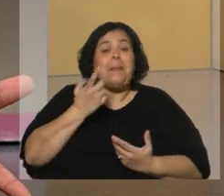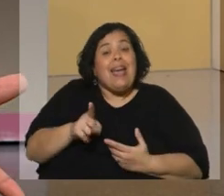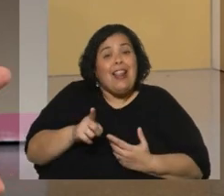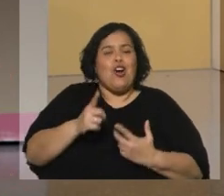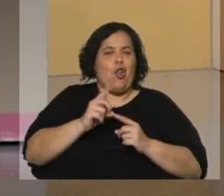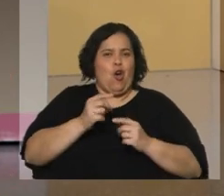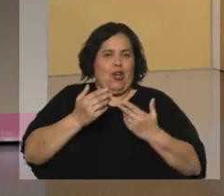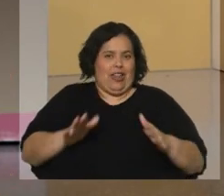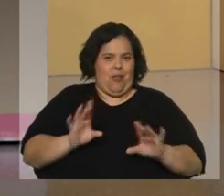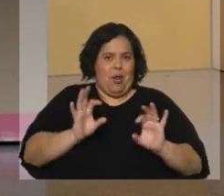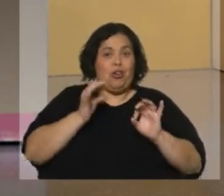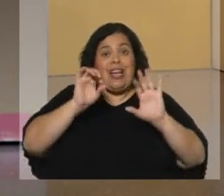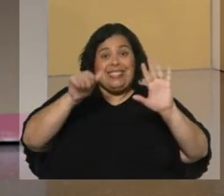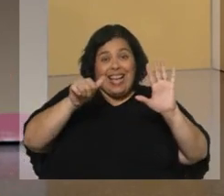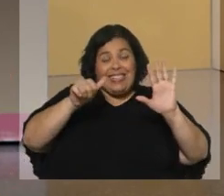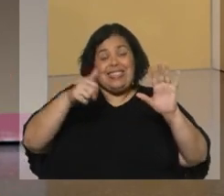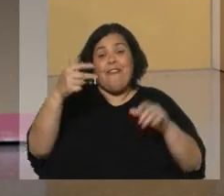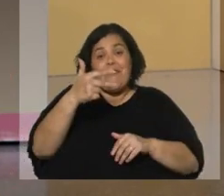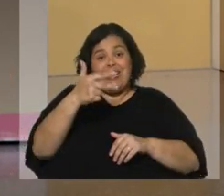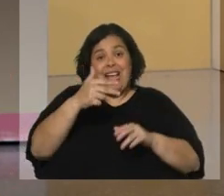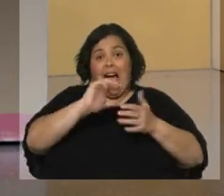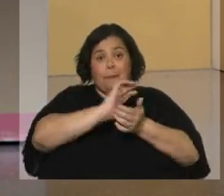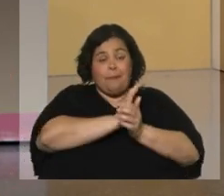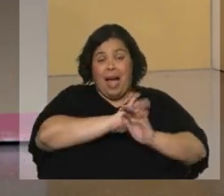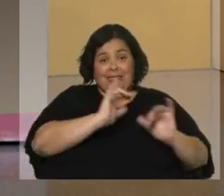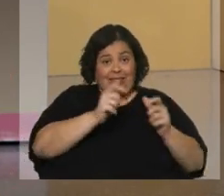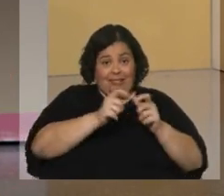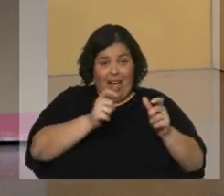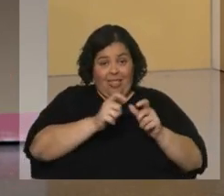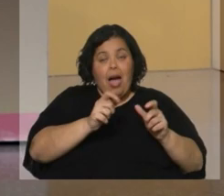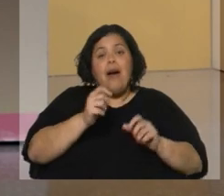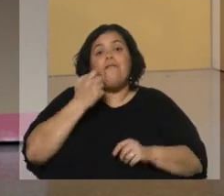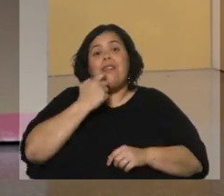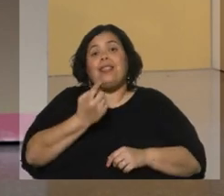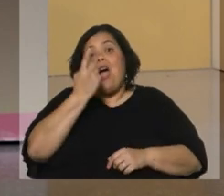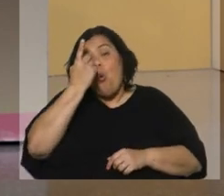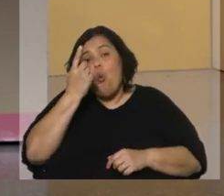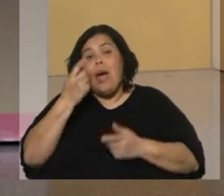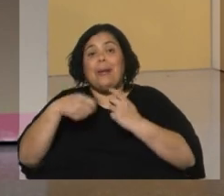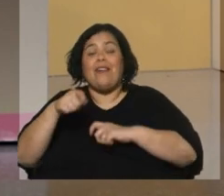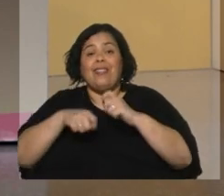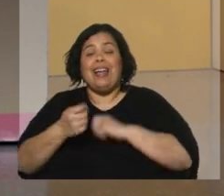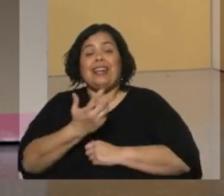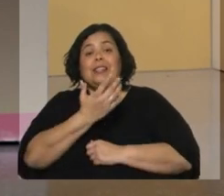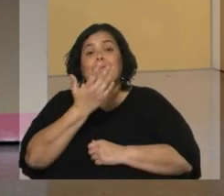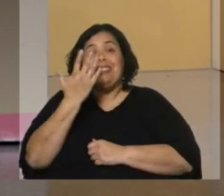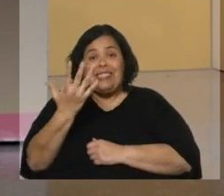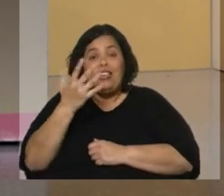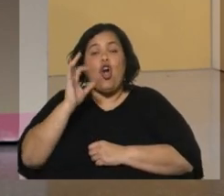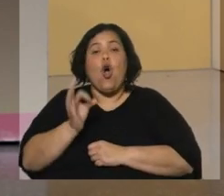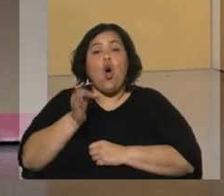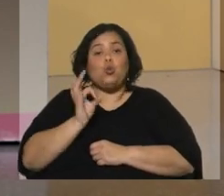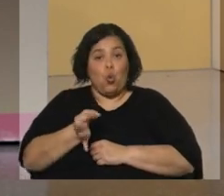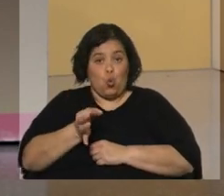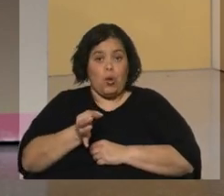hay seis fechas que ya no hay más y la única que queda en este momento es el 5 de octubre Así que estoy recontra agradecido con la gente Gracias 5 de octubre las